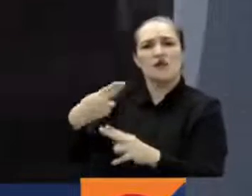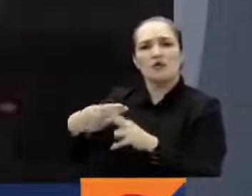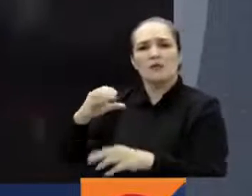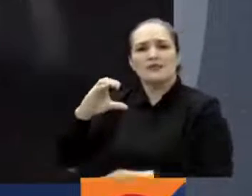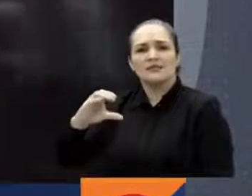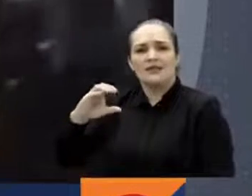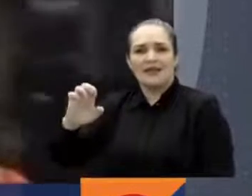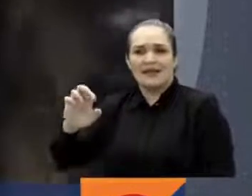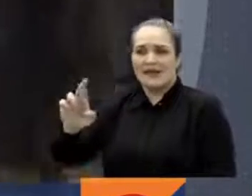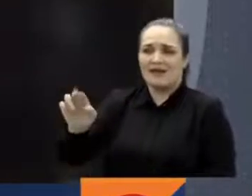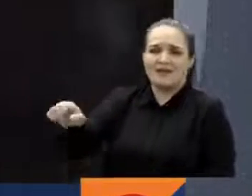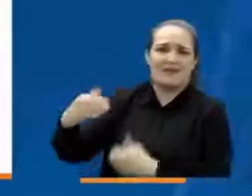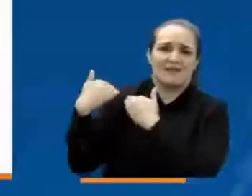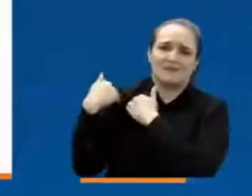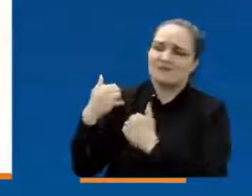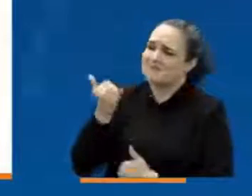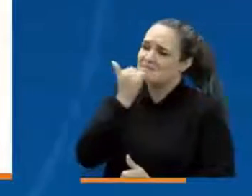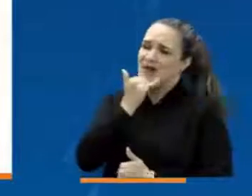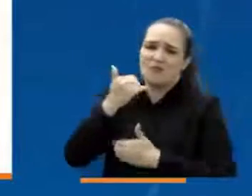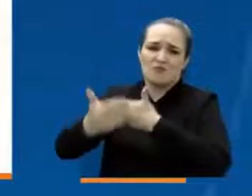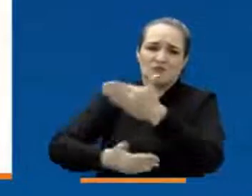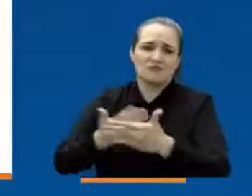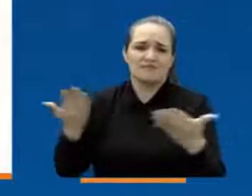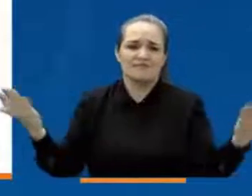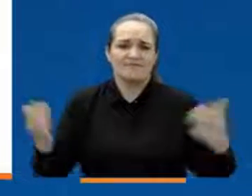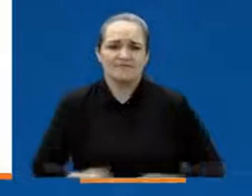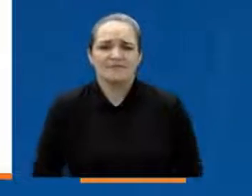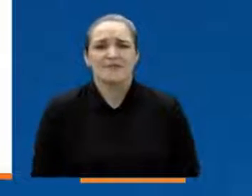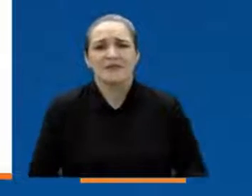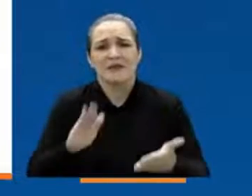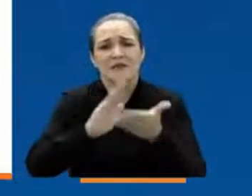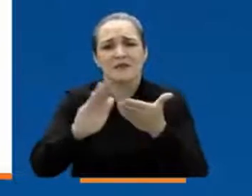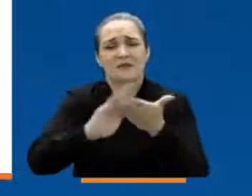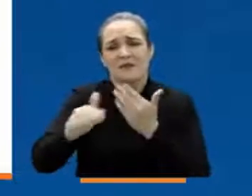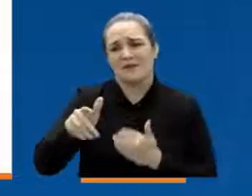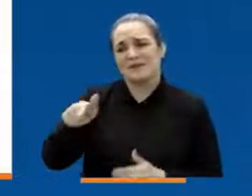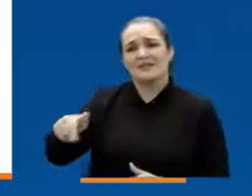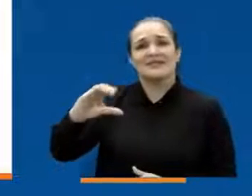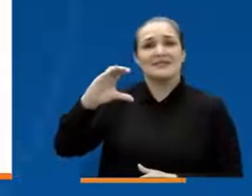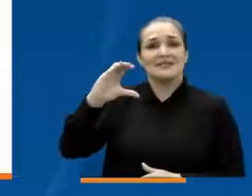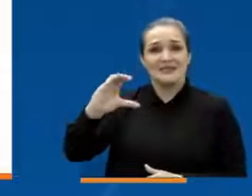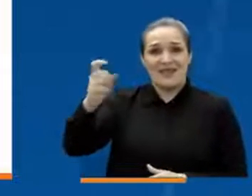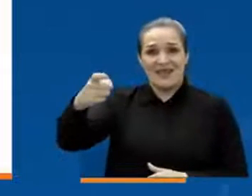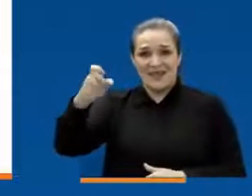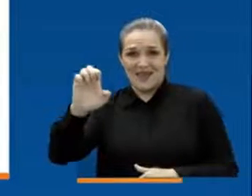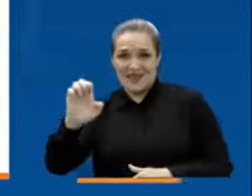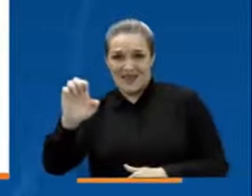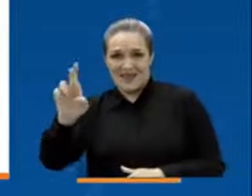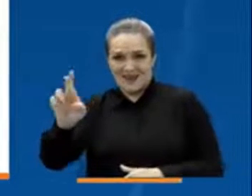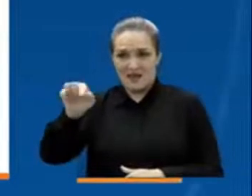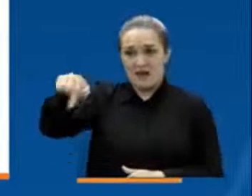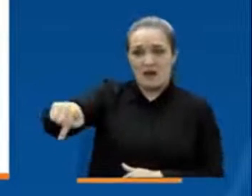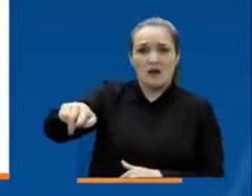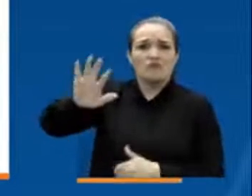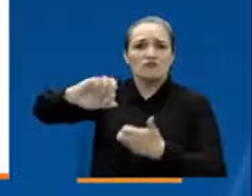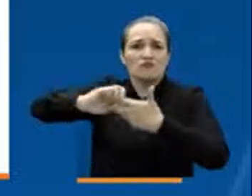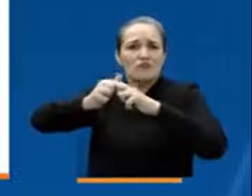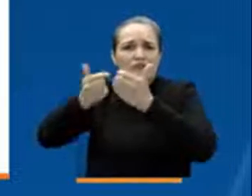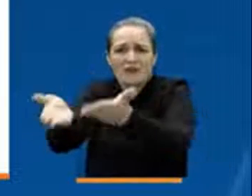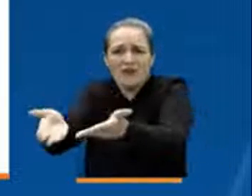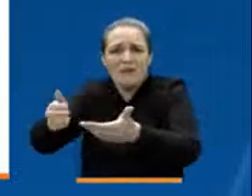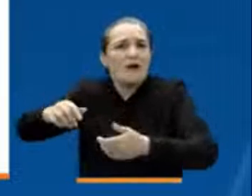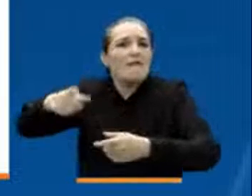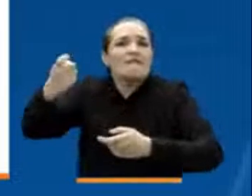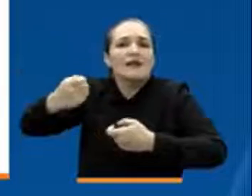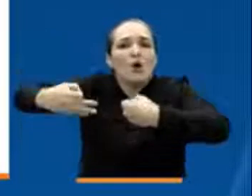del relleno sanitario Doña Juana. Abro comillas, como por variar, CGR, operador del relleno Doña Juana, incumple sus